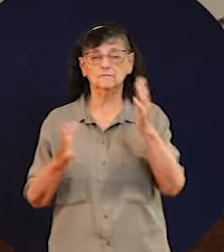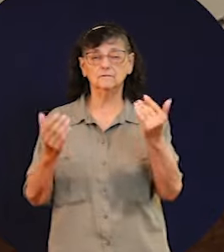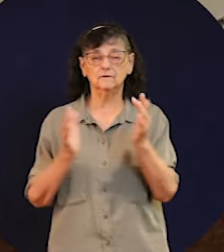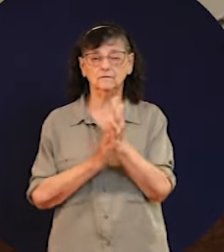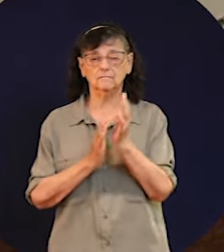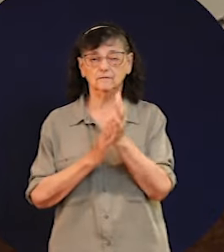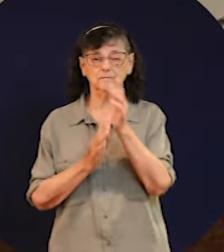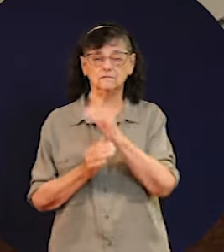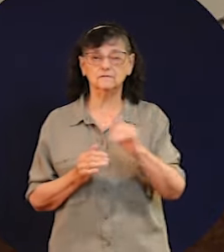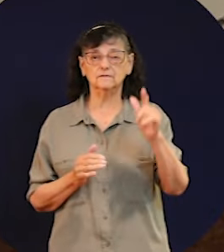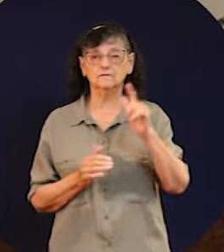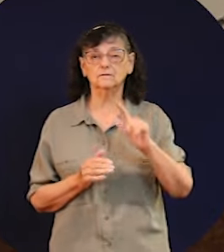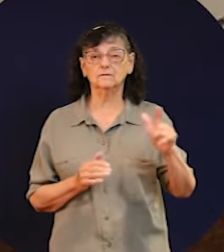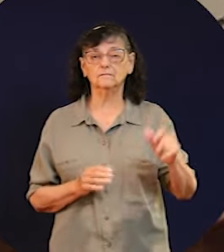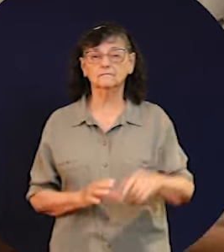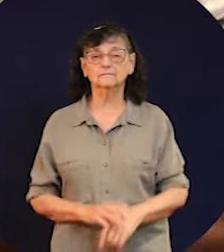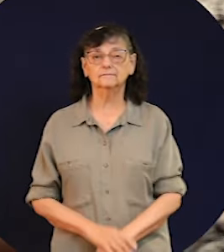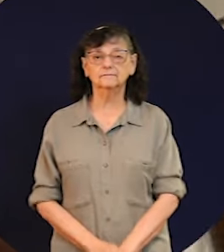Dios.